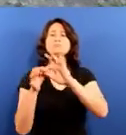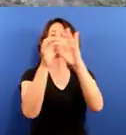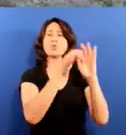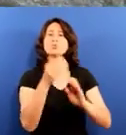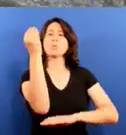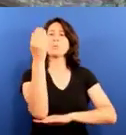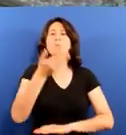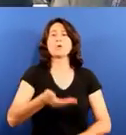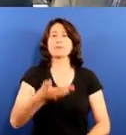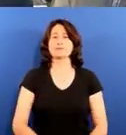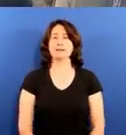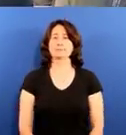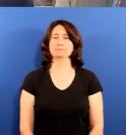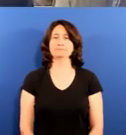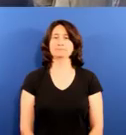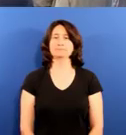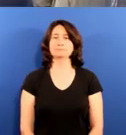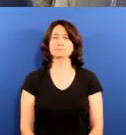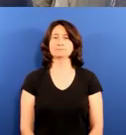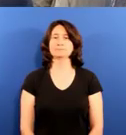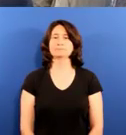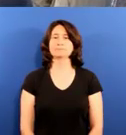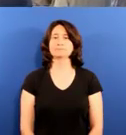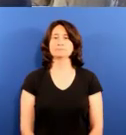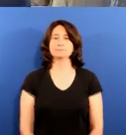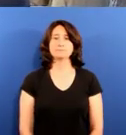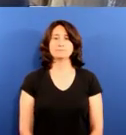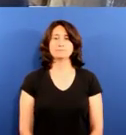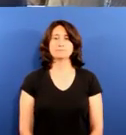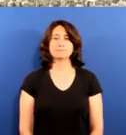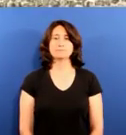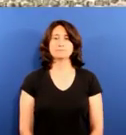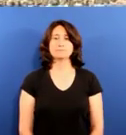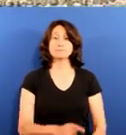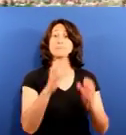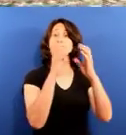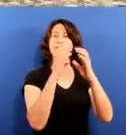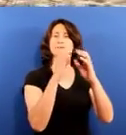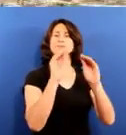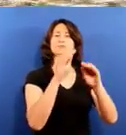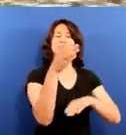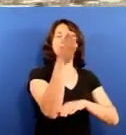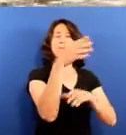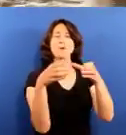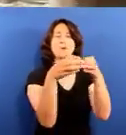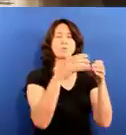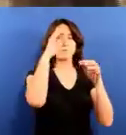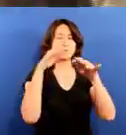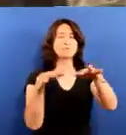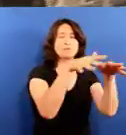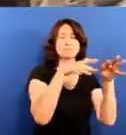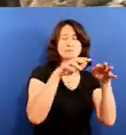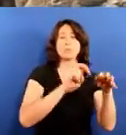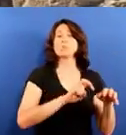País Vasco en aquellos tiempos. Se trata de uno de los elementos más sobresalientes del patrimonio arquitectónico vizcaíno, por lo que fue